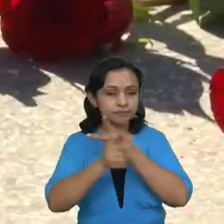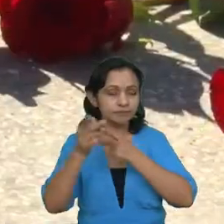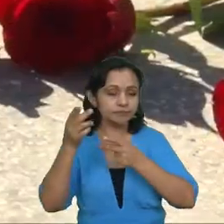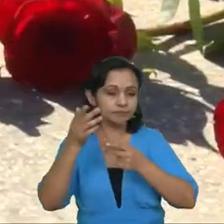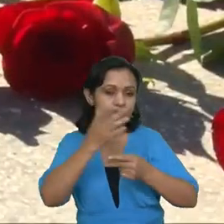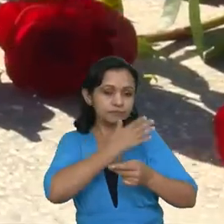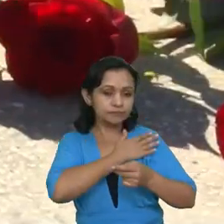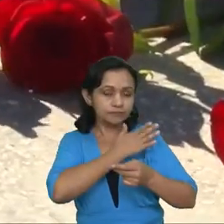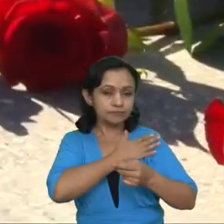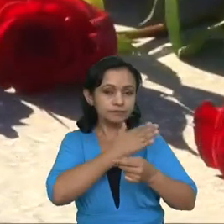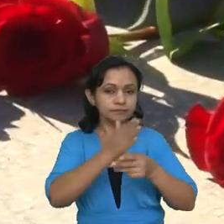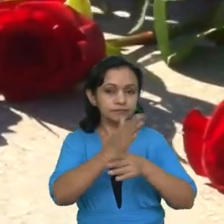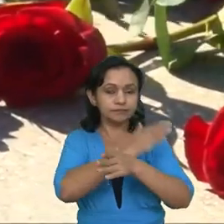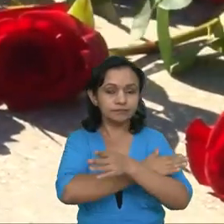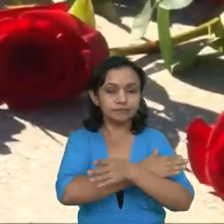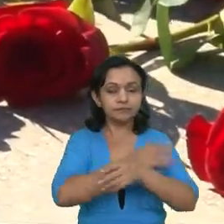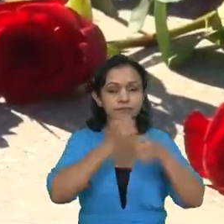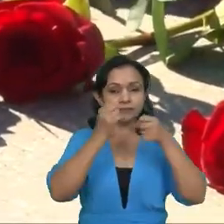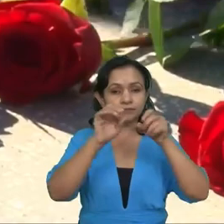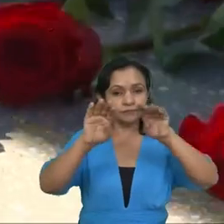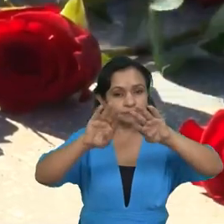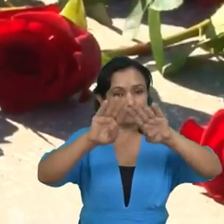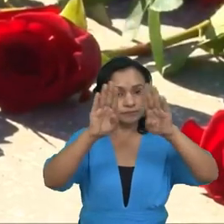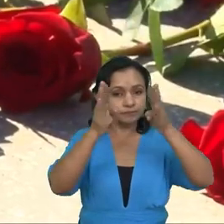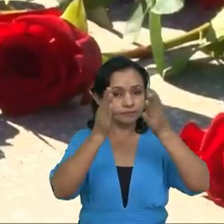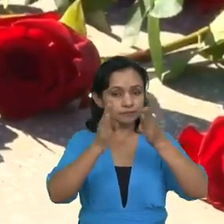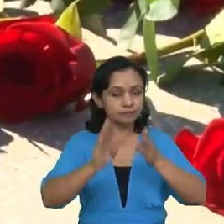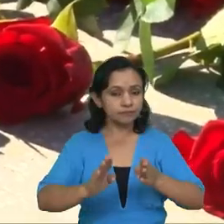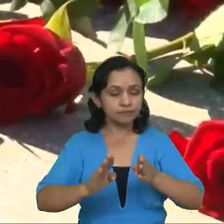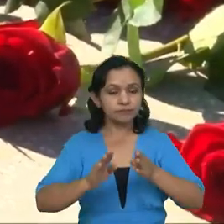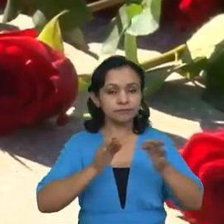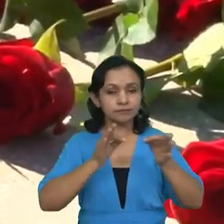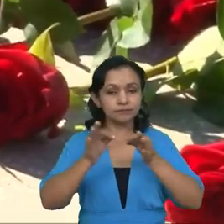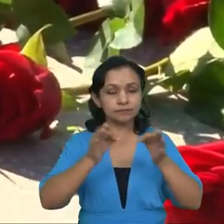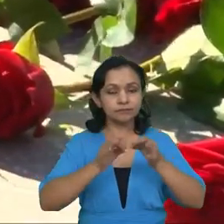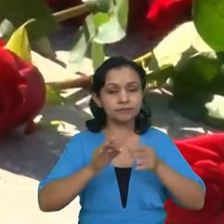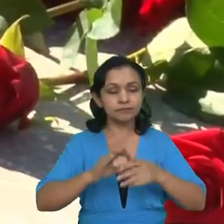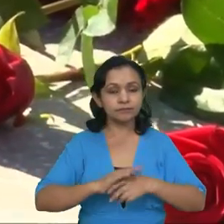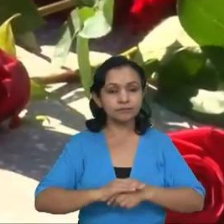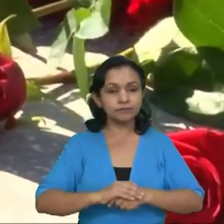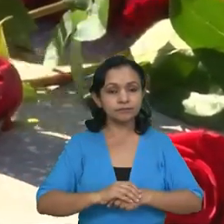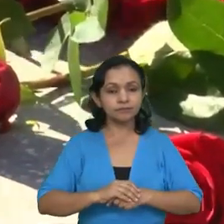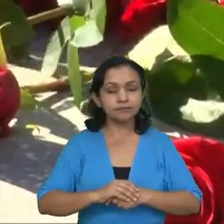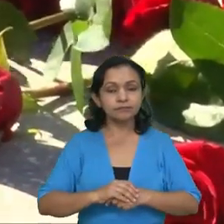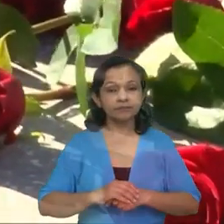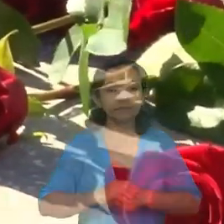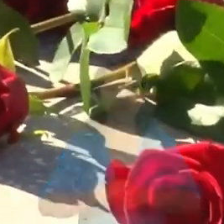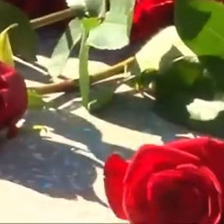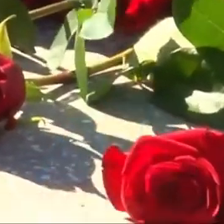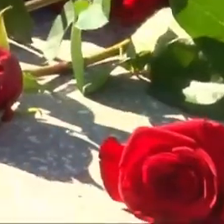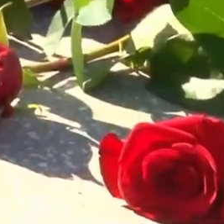con cámara de wendel noguera para el canal parlamentario les informo vanessa paz